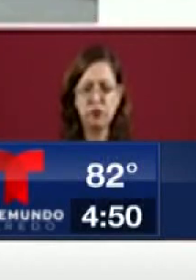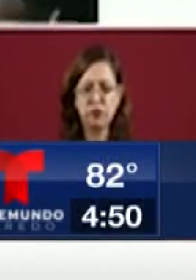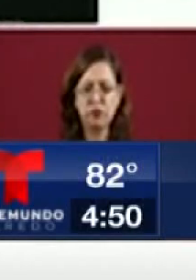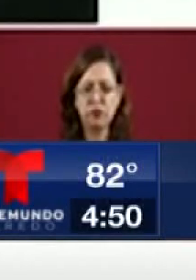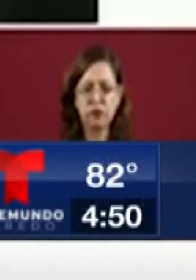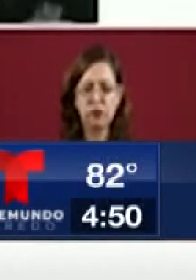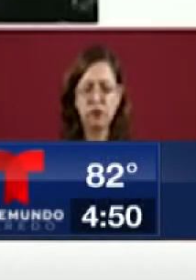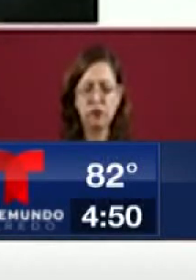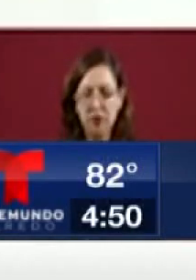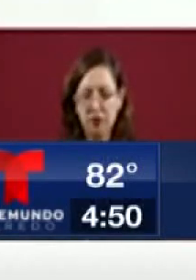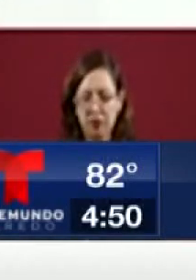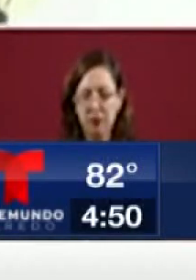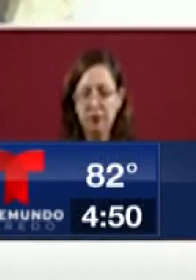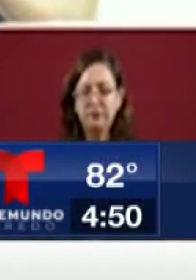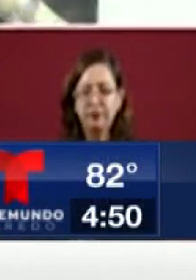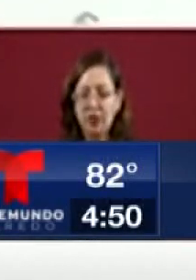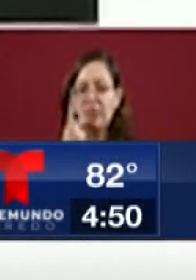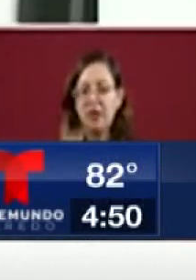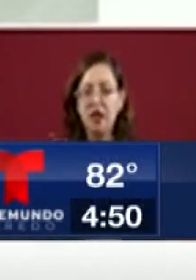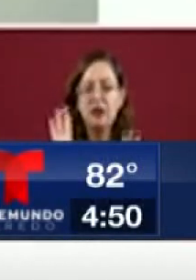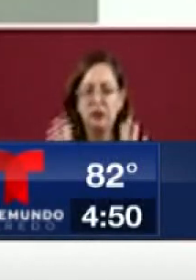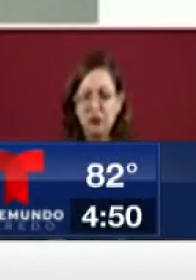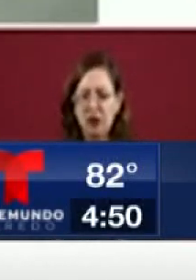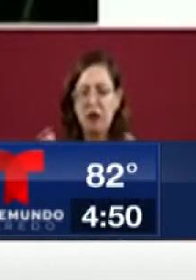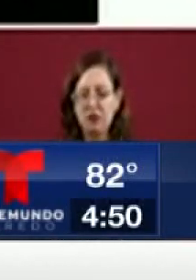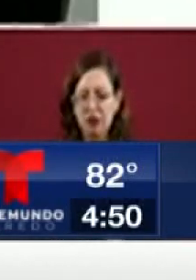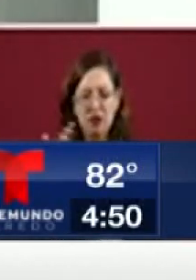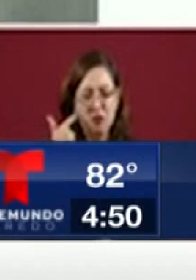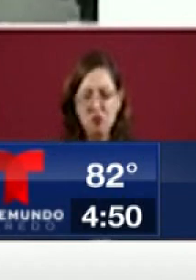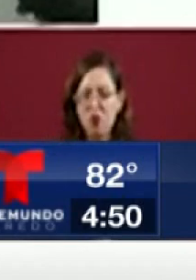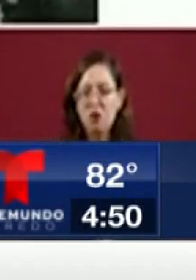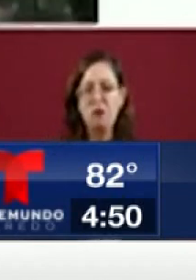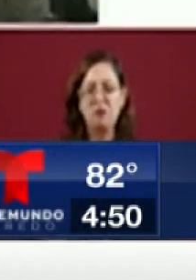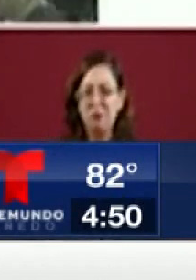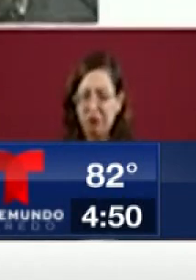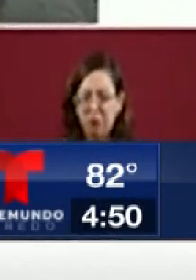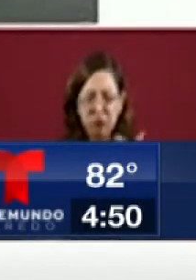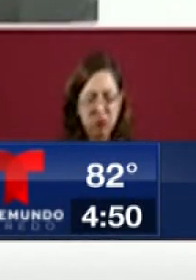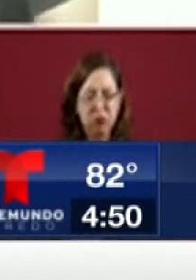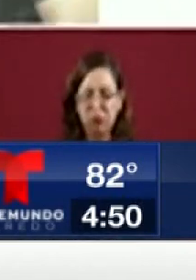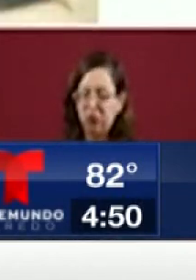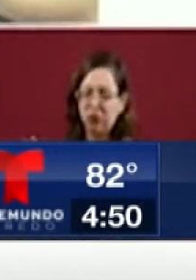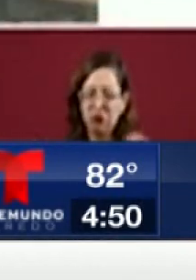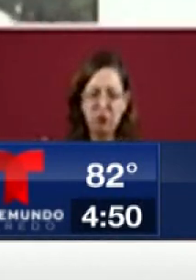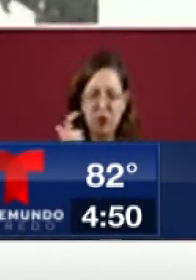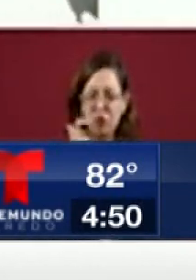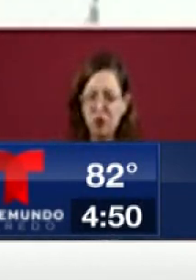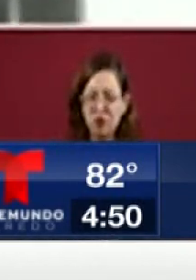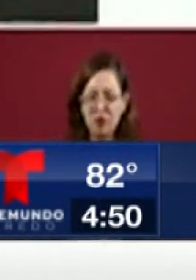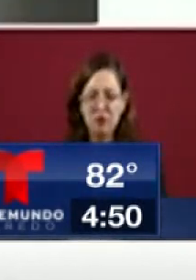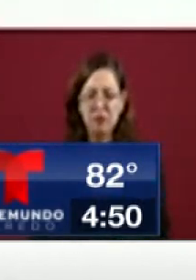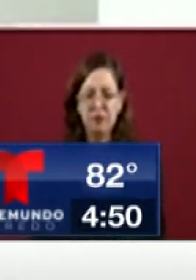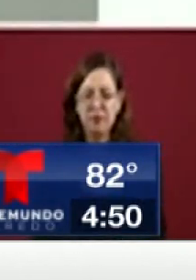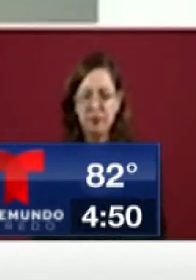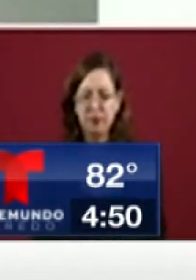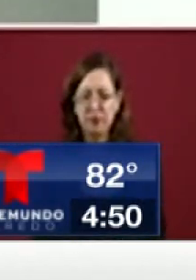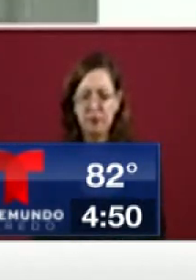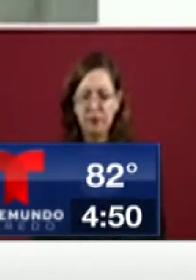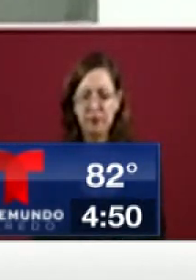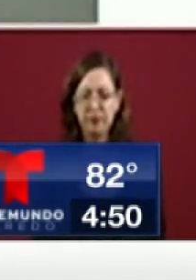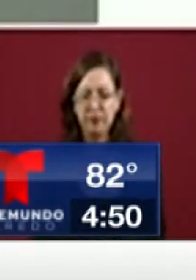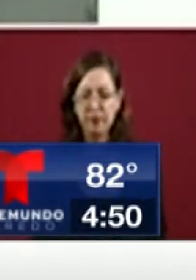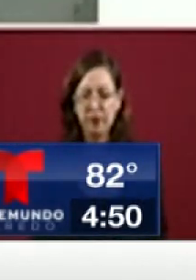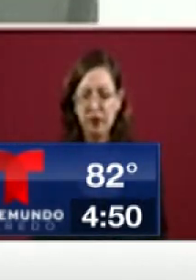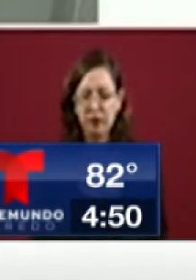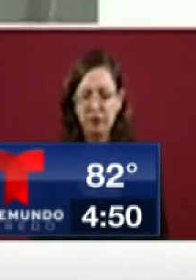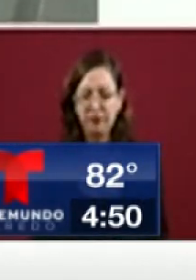del hijo del Chapo Guzmán hoy desató actos violentos en varios puntos de la ciudad de Culiacán incluyendo el incendio de vehículos y el bloqueo de